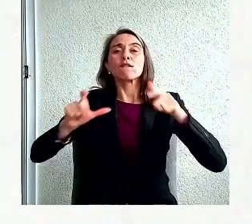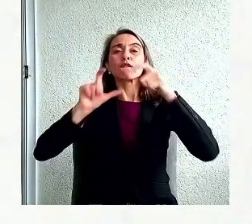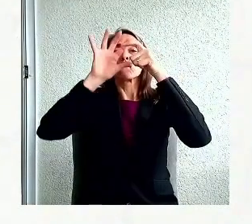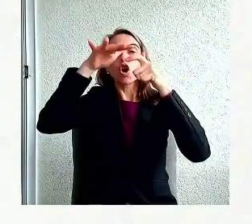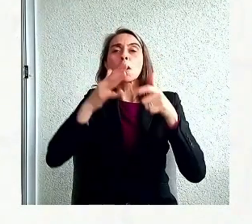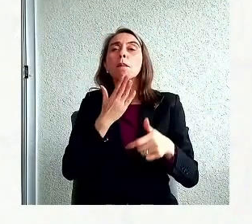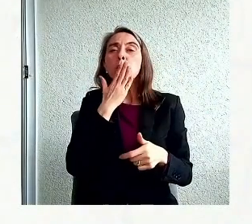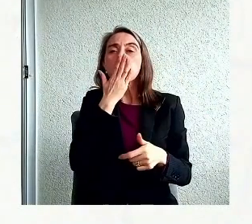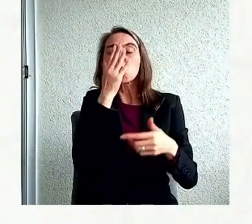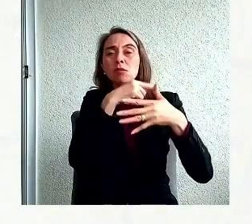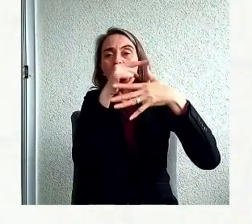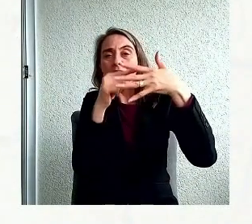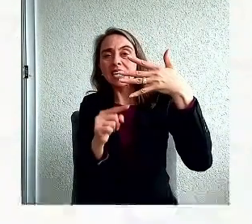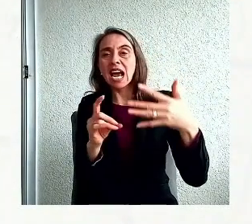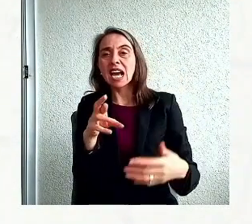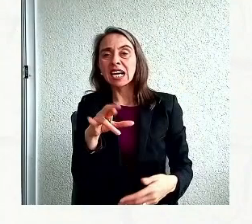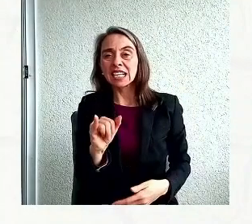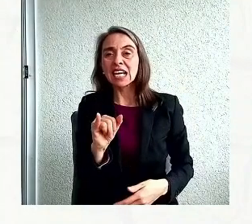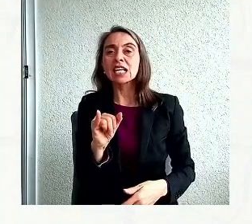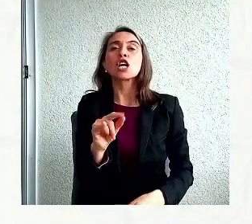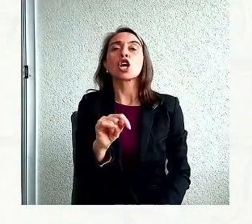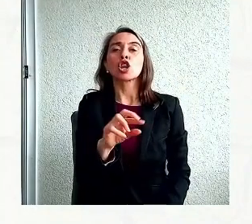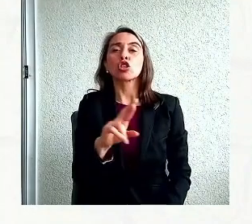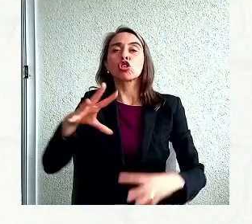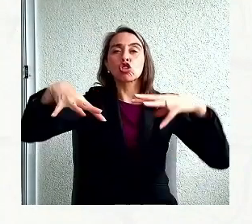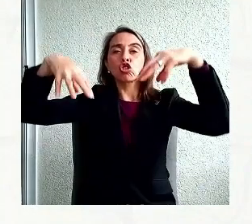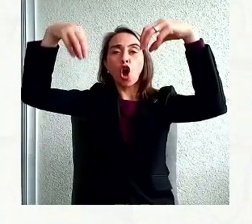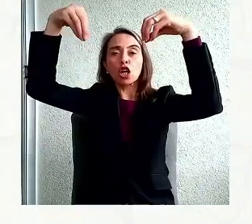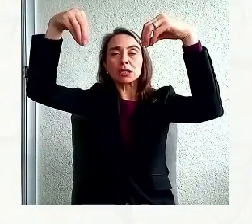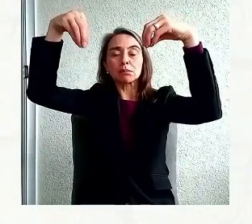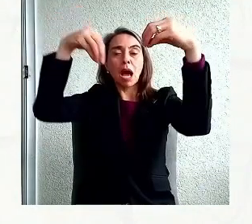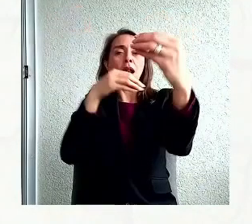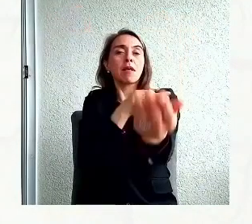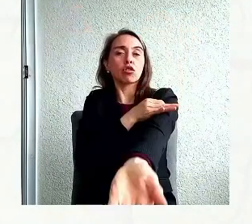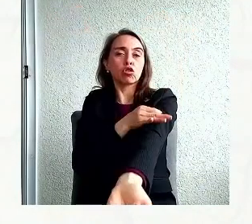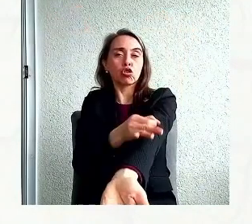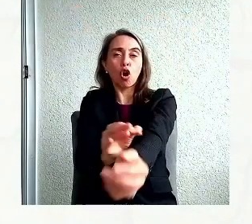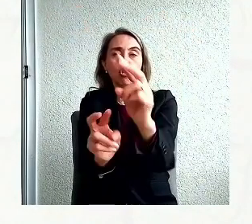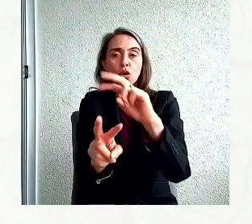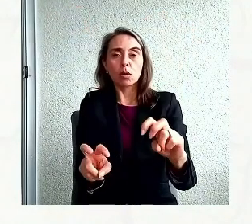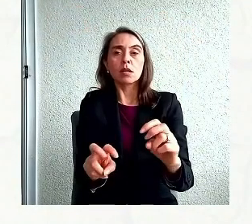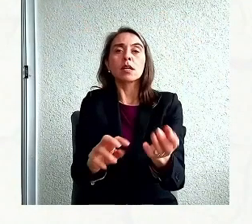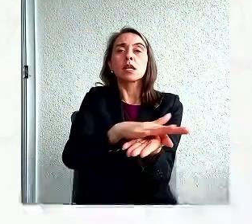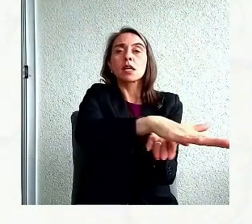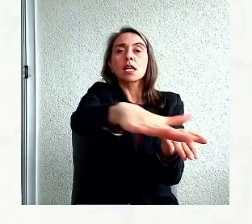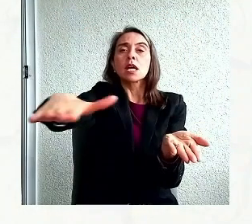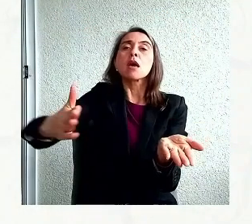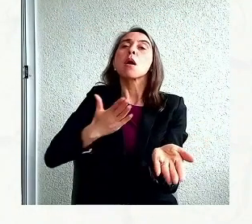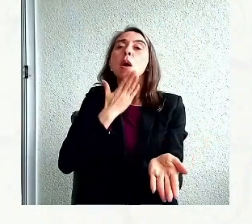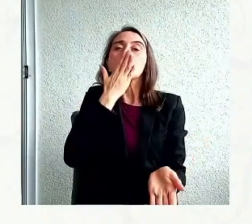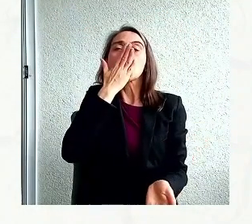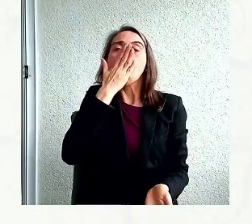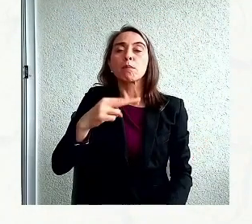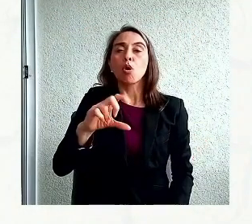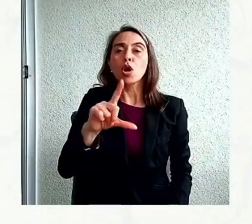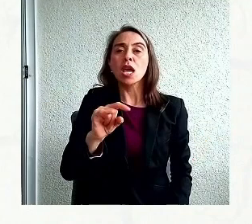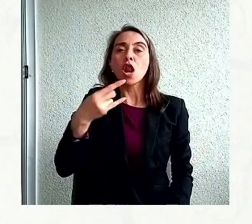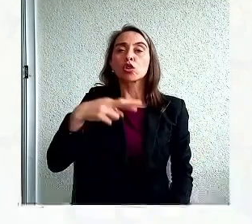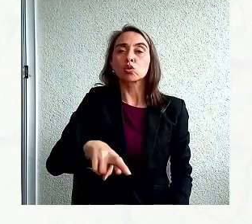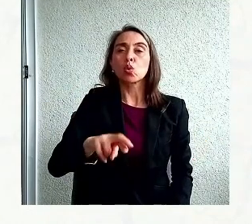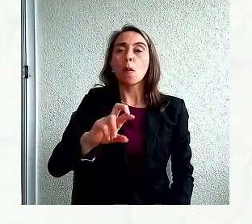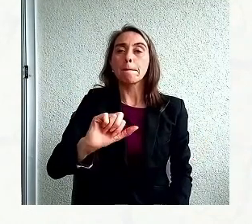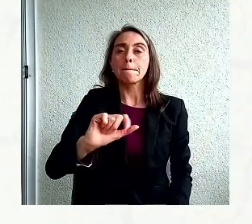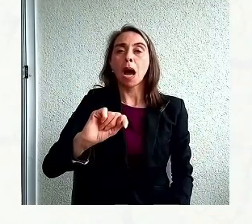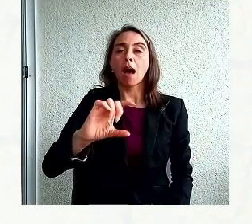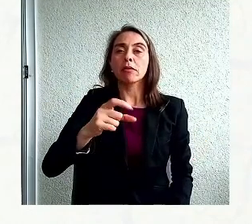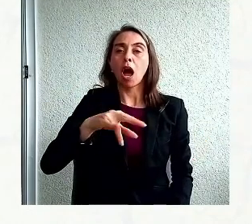en Patagonia, ¿cierto? Y también en la base O'Higgins de la Antártica, el glaciar La Paloma, el glaciar La Clavel y la plataforma Larsen. Todos